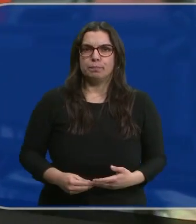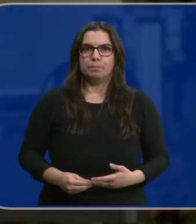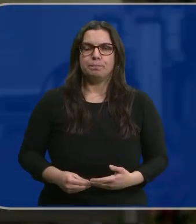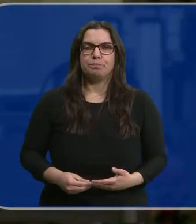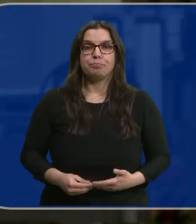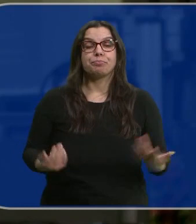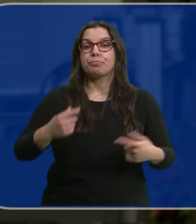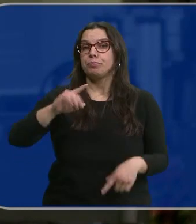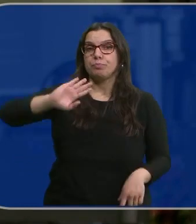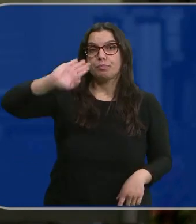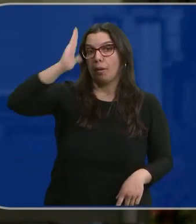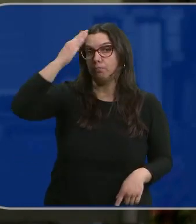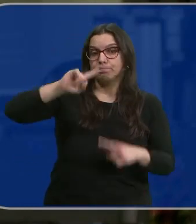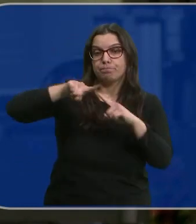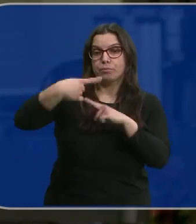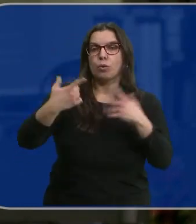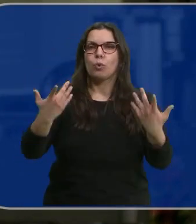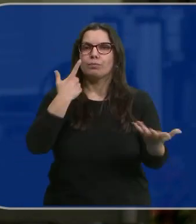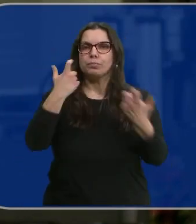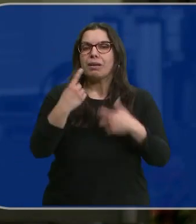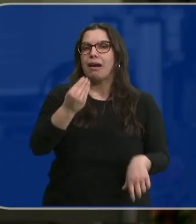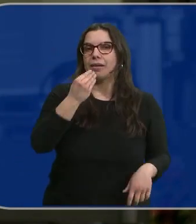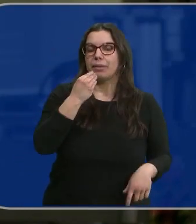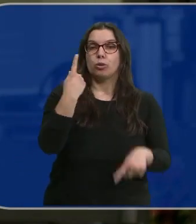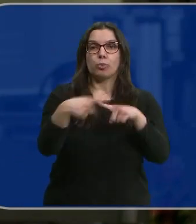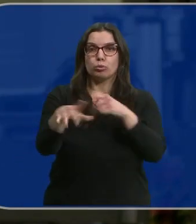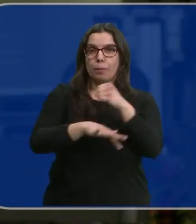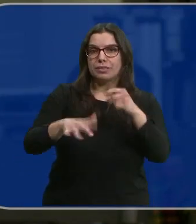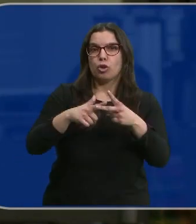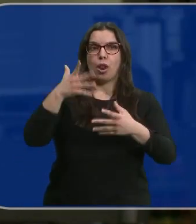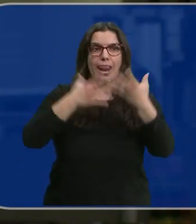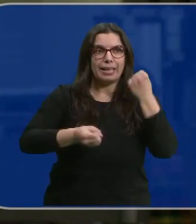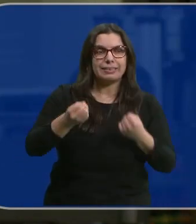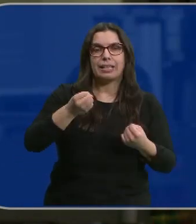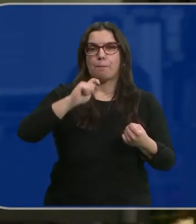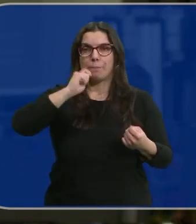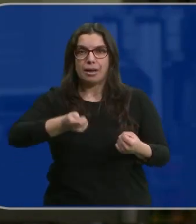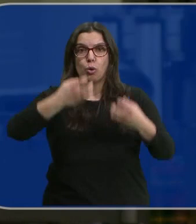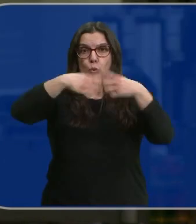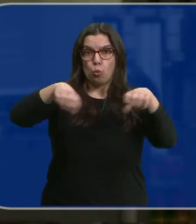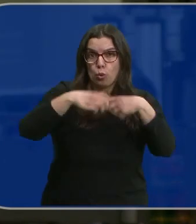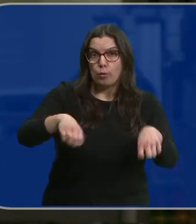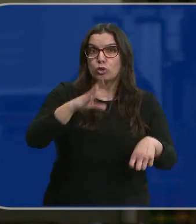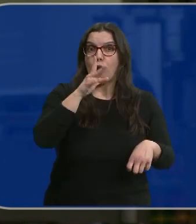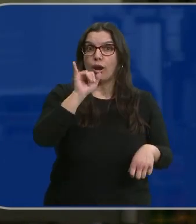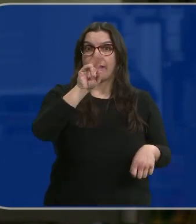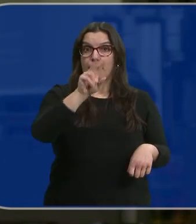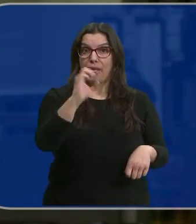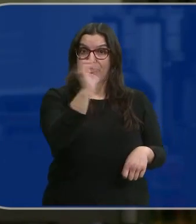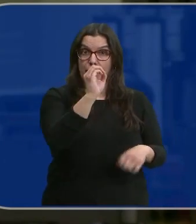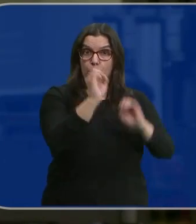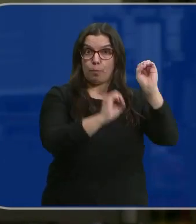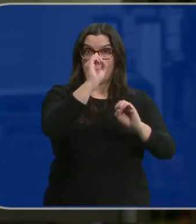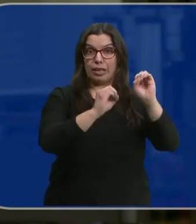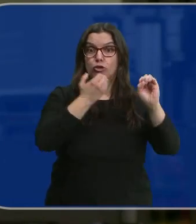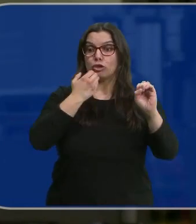Sí, la principal consecuencia la notaríamos sobre los alimentos. Productos básicos como la leche, el pan o los huevos, con un IVA del 0%,